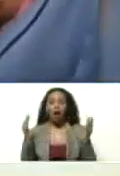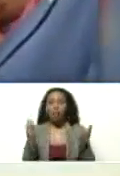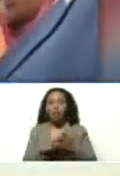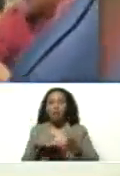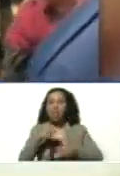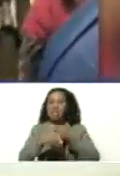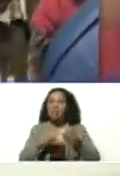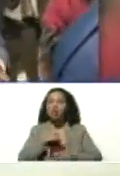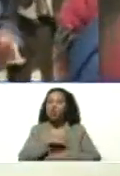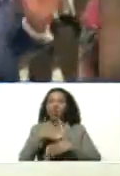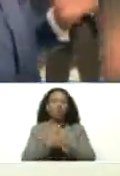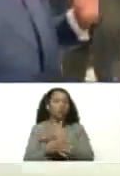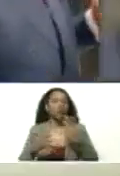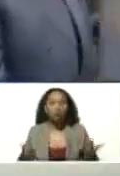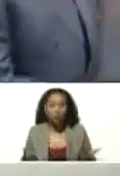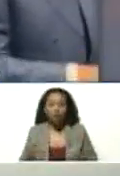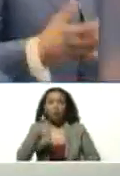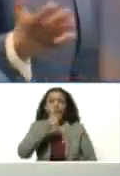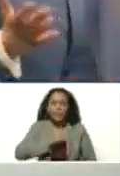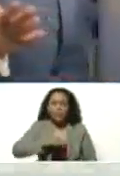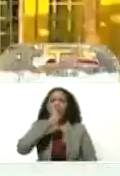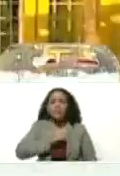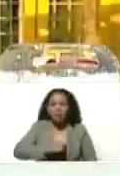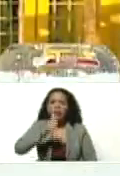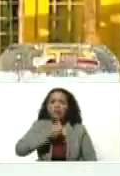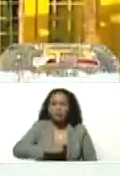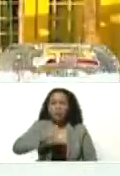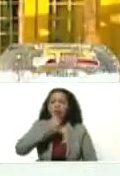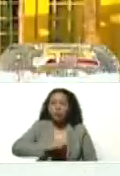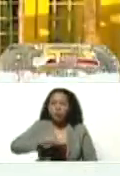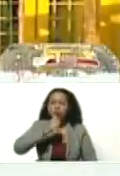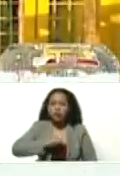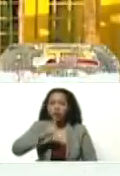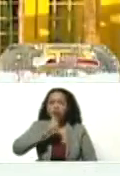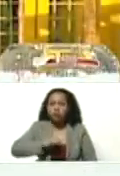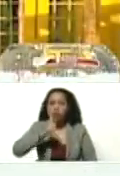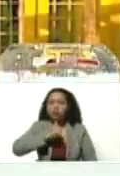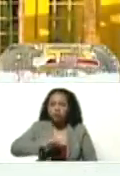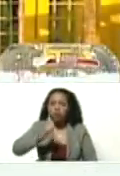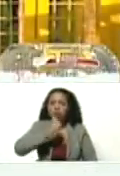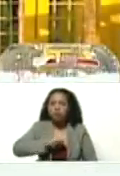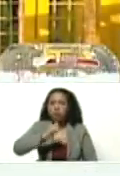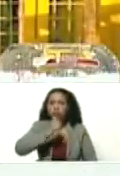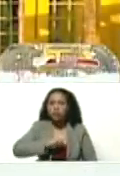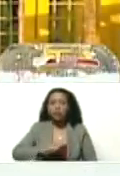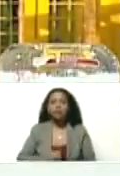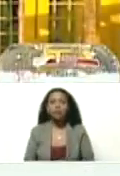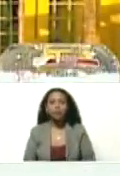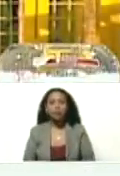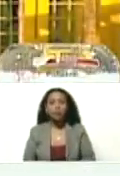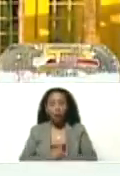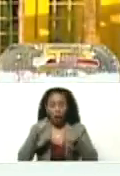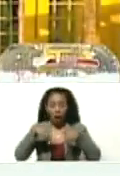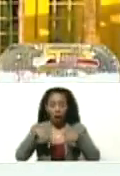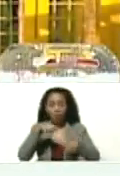Resistir, resistir, resistir. este